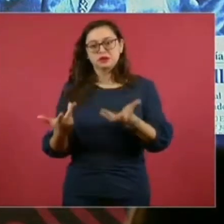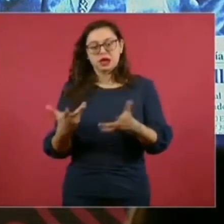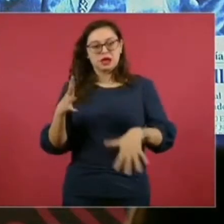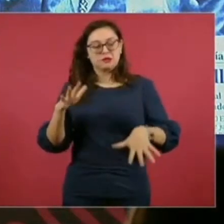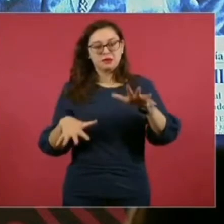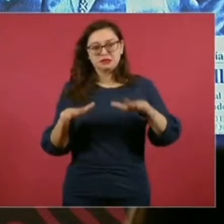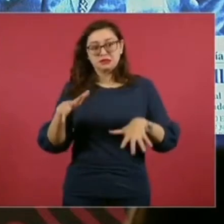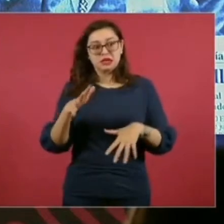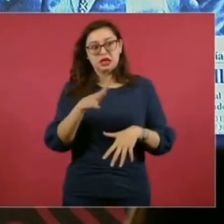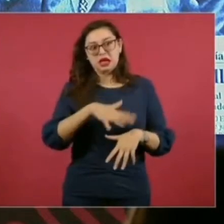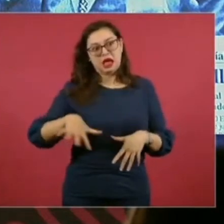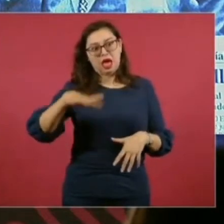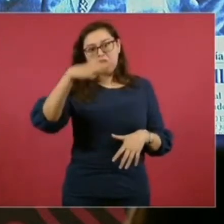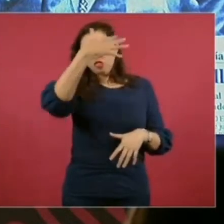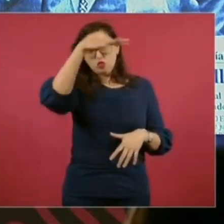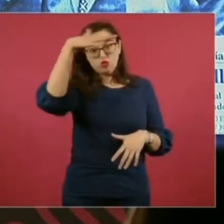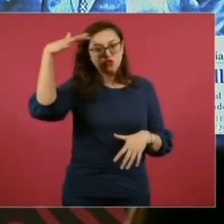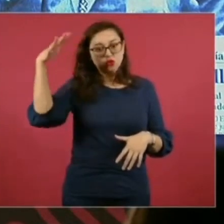desmemoria.